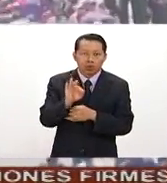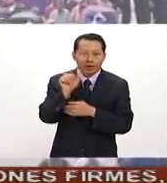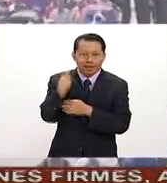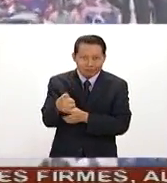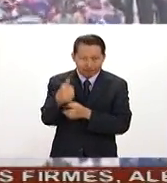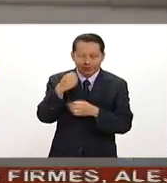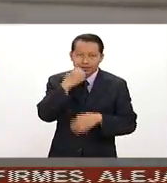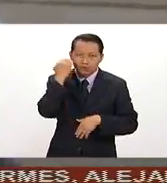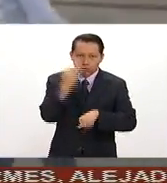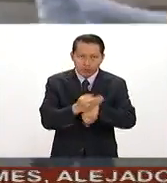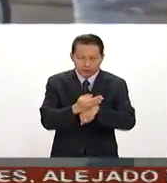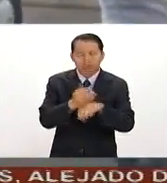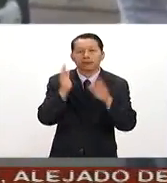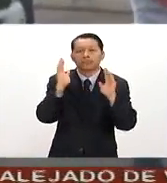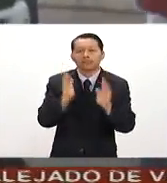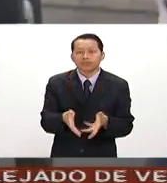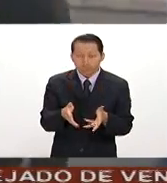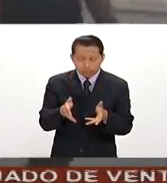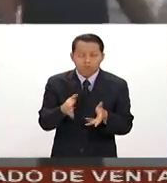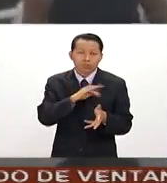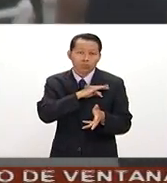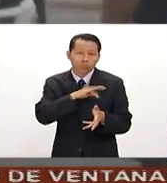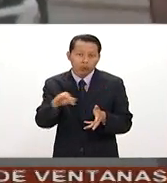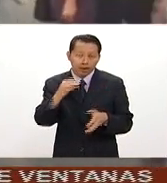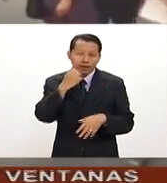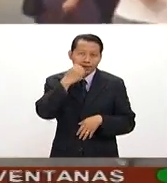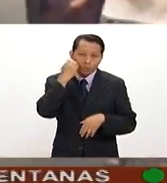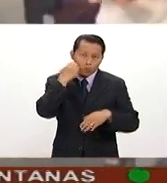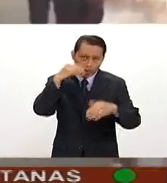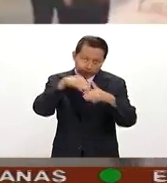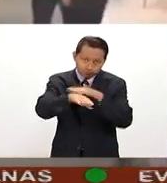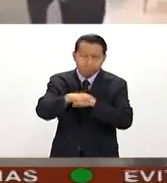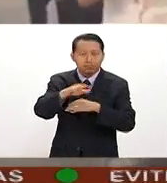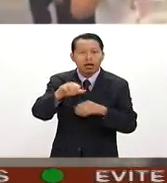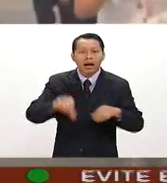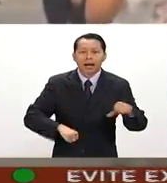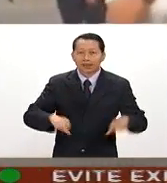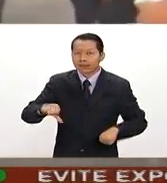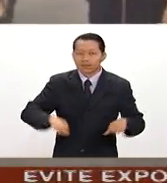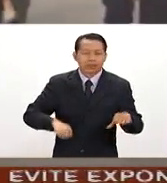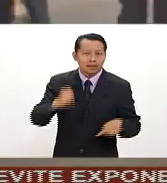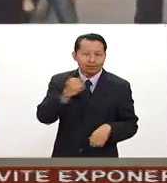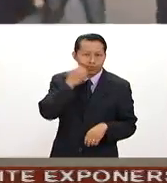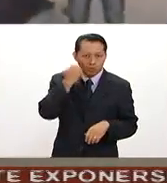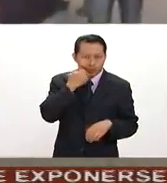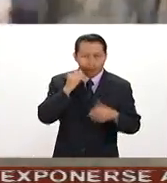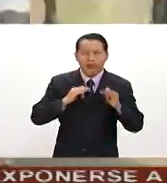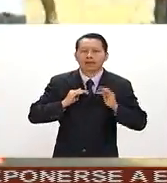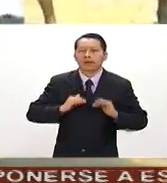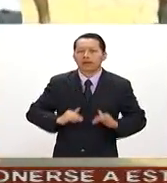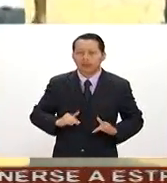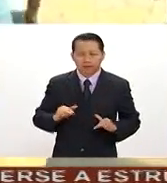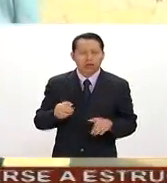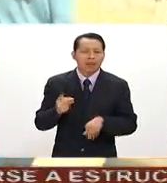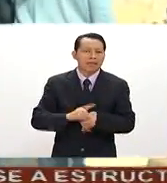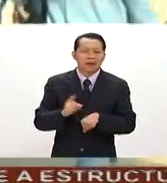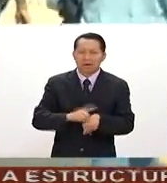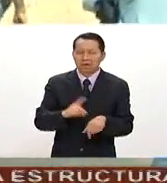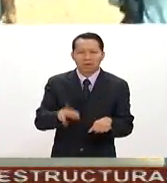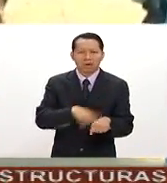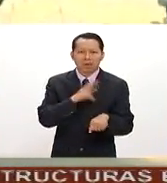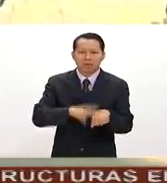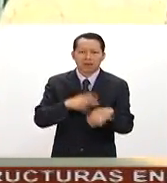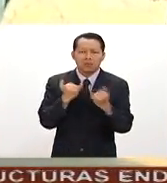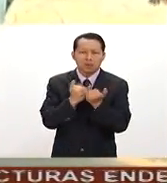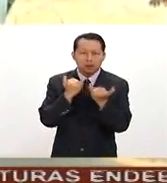1.940.146 estudiantes se encuentran realizando sus actividades escolares de manera tranquila y cotidiana. Eso lo dio a